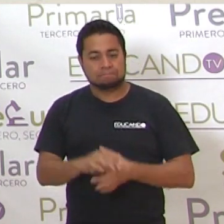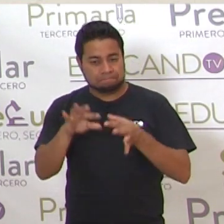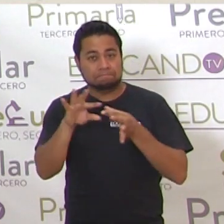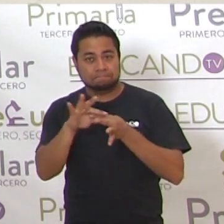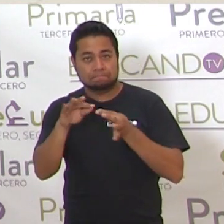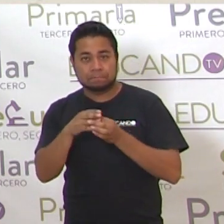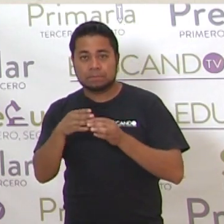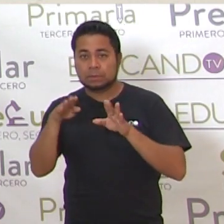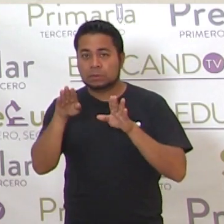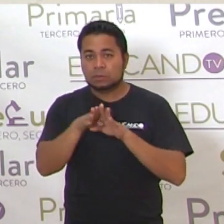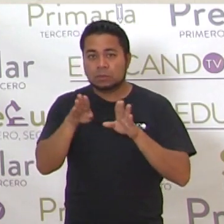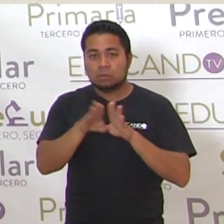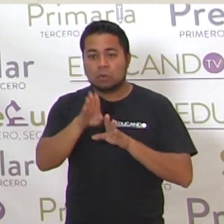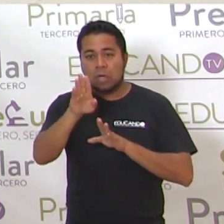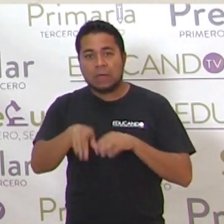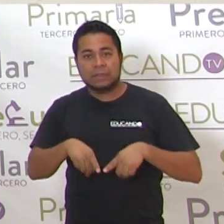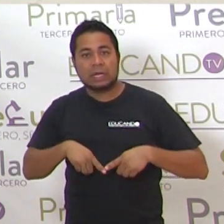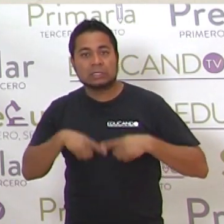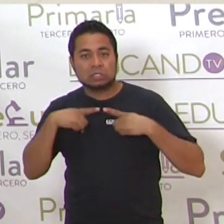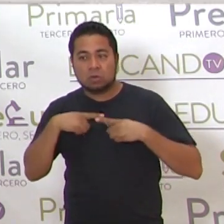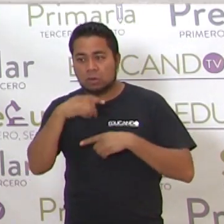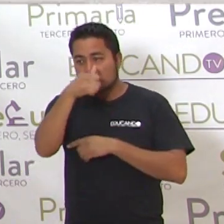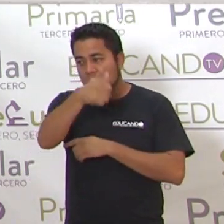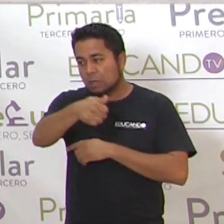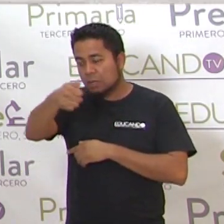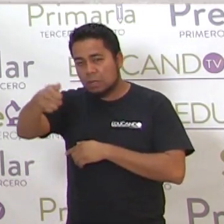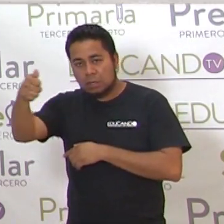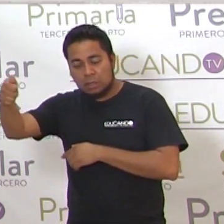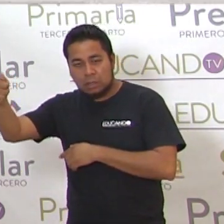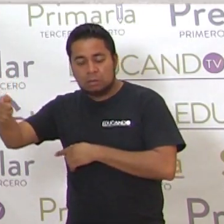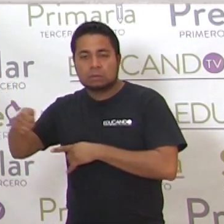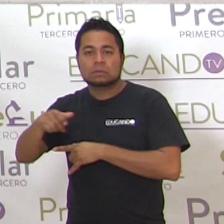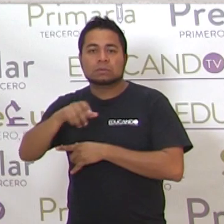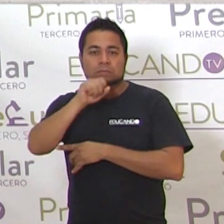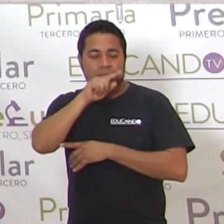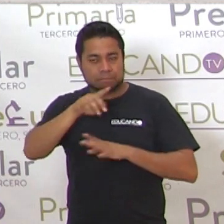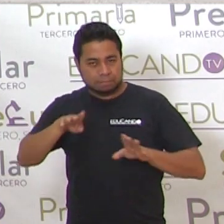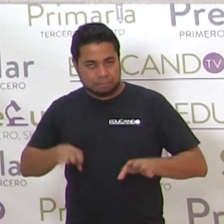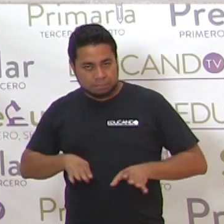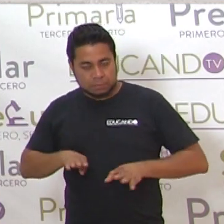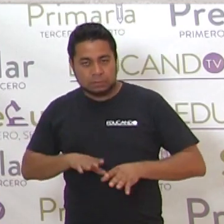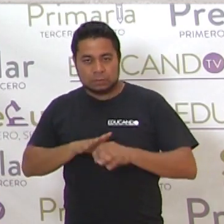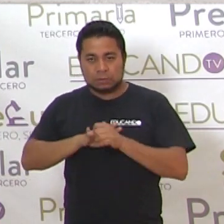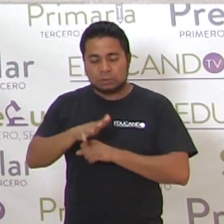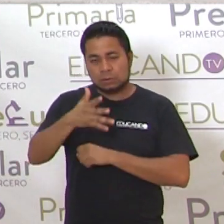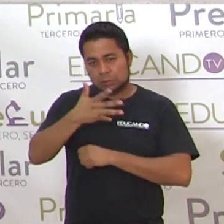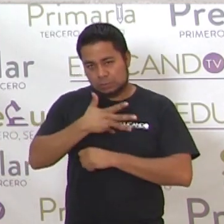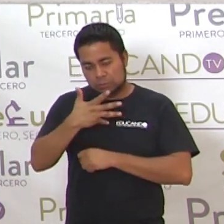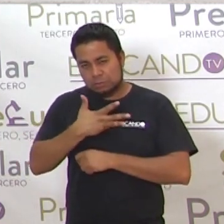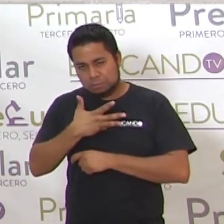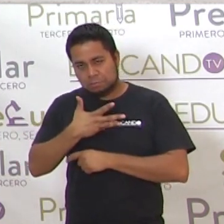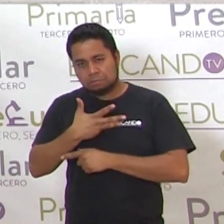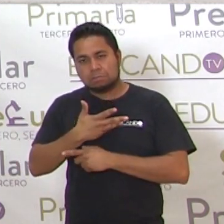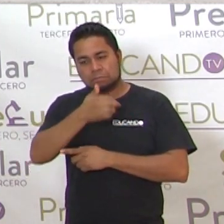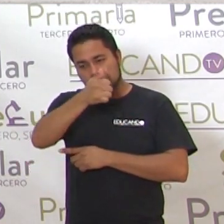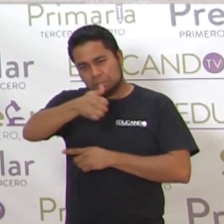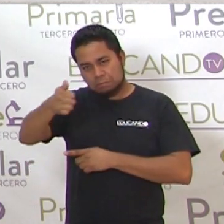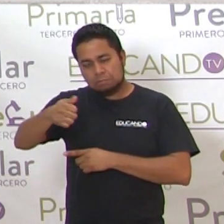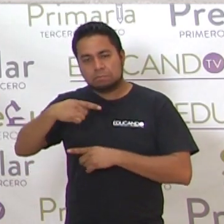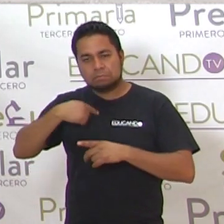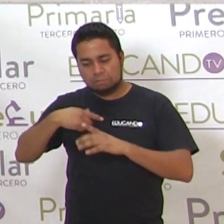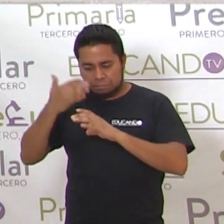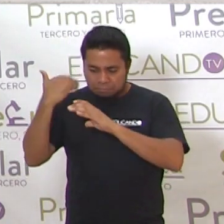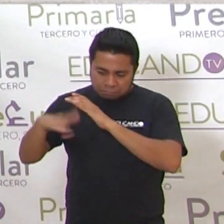una cuenta de dirección bien reconocimos algunas características que van a tener nuestra dirección